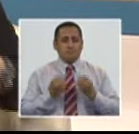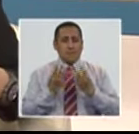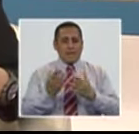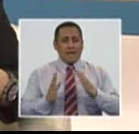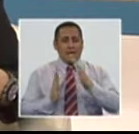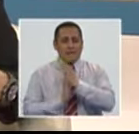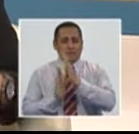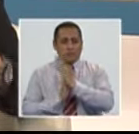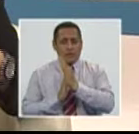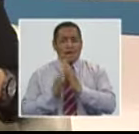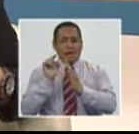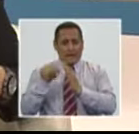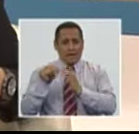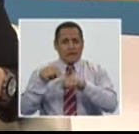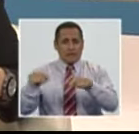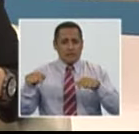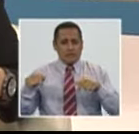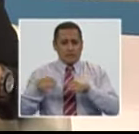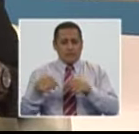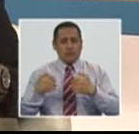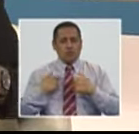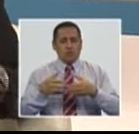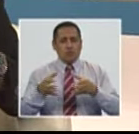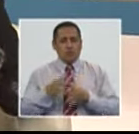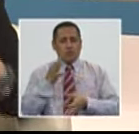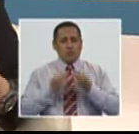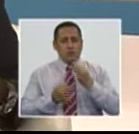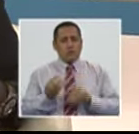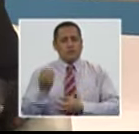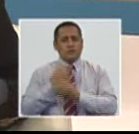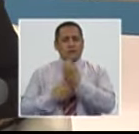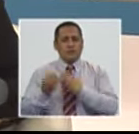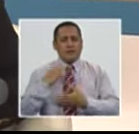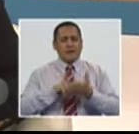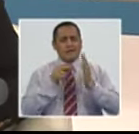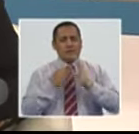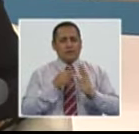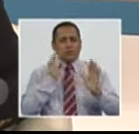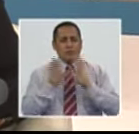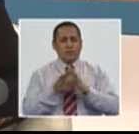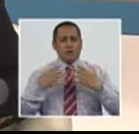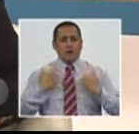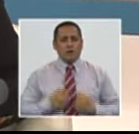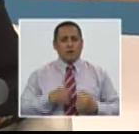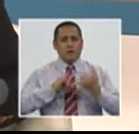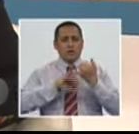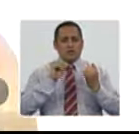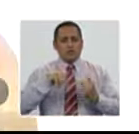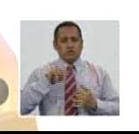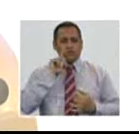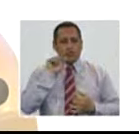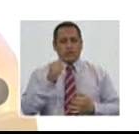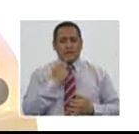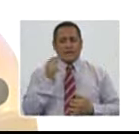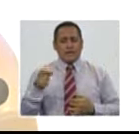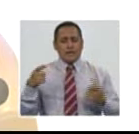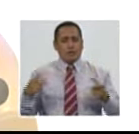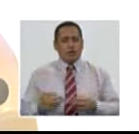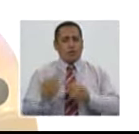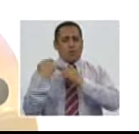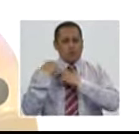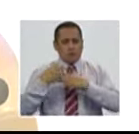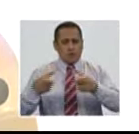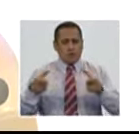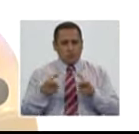la defensoría del pueblo desde ya tiene una consultoría jurídica y ahora nos Comenta de qué se trata la doctora Sonia cavalié que es